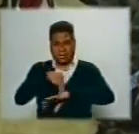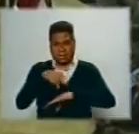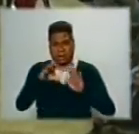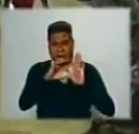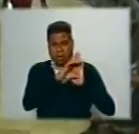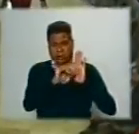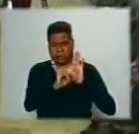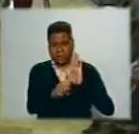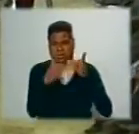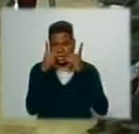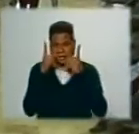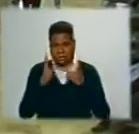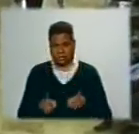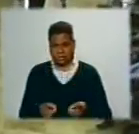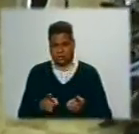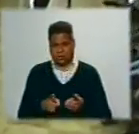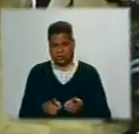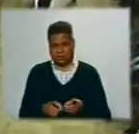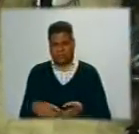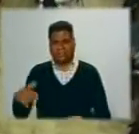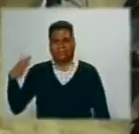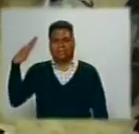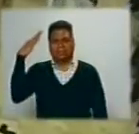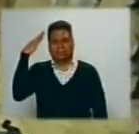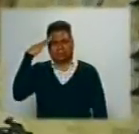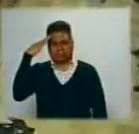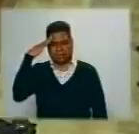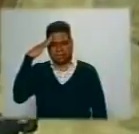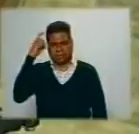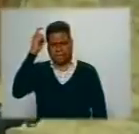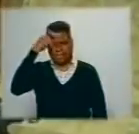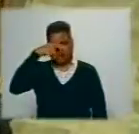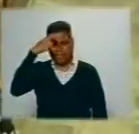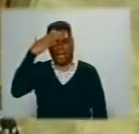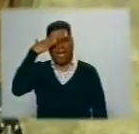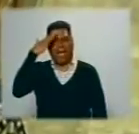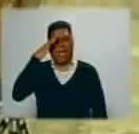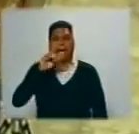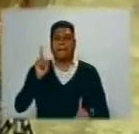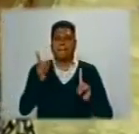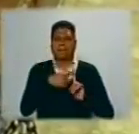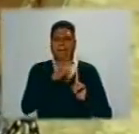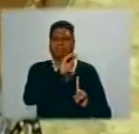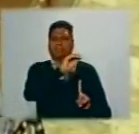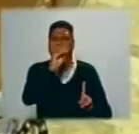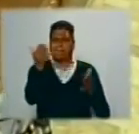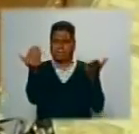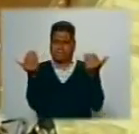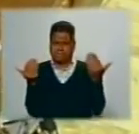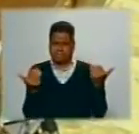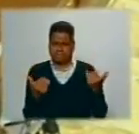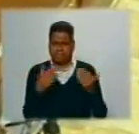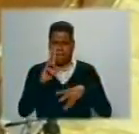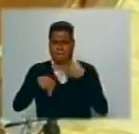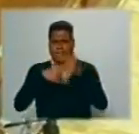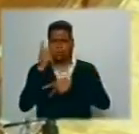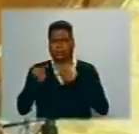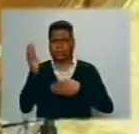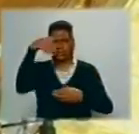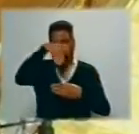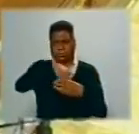tomó la decisión sabia de convocar en el primer cuatrimestre al proceso electoral